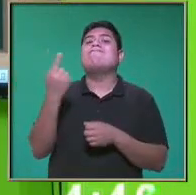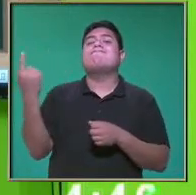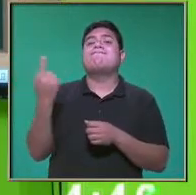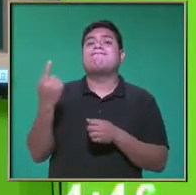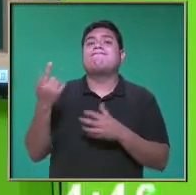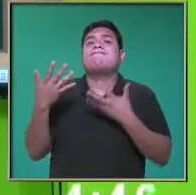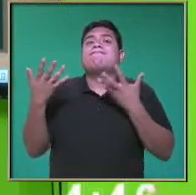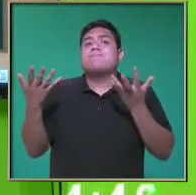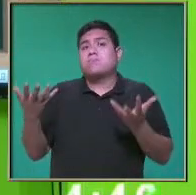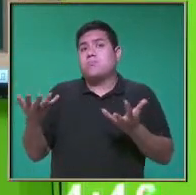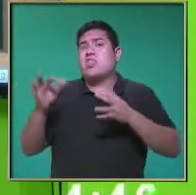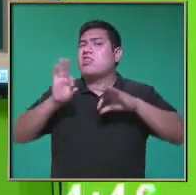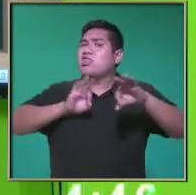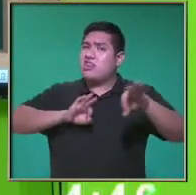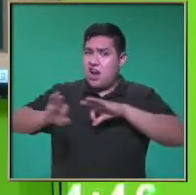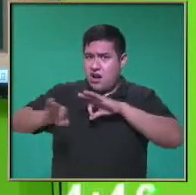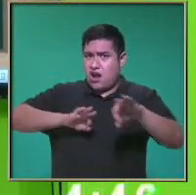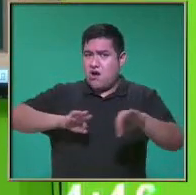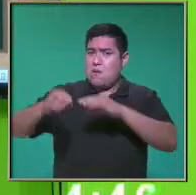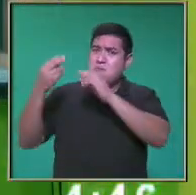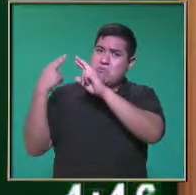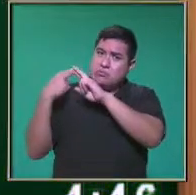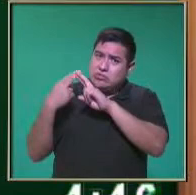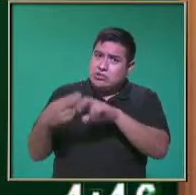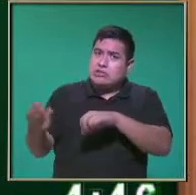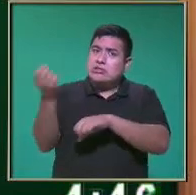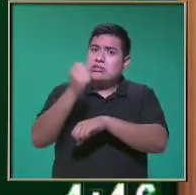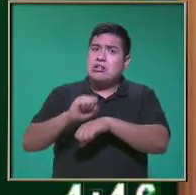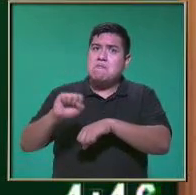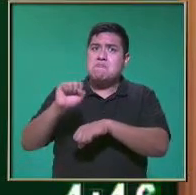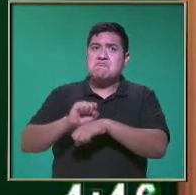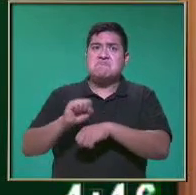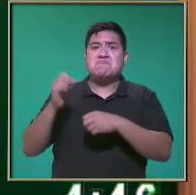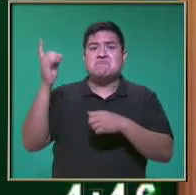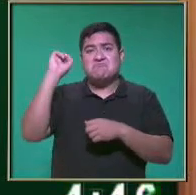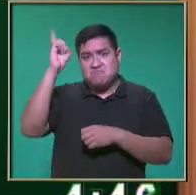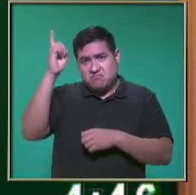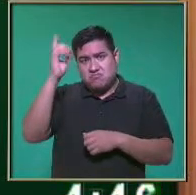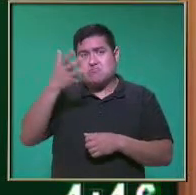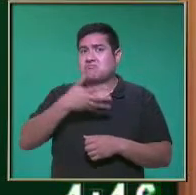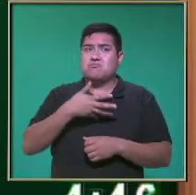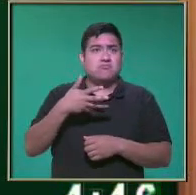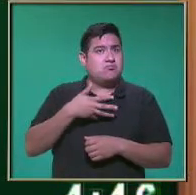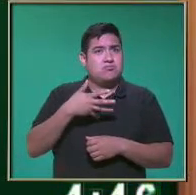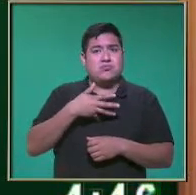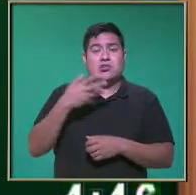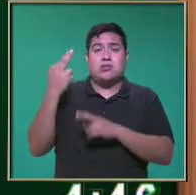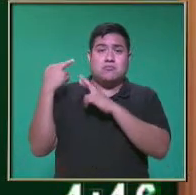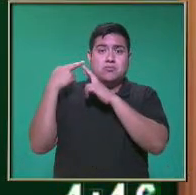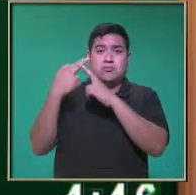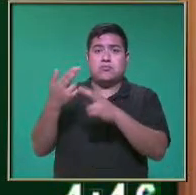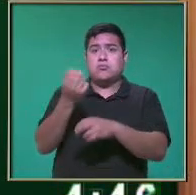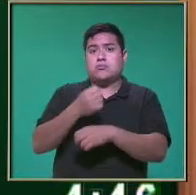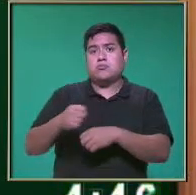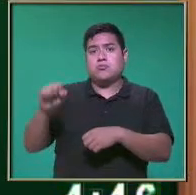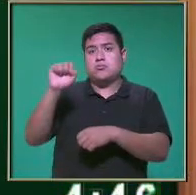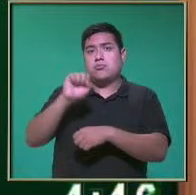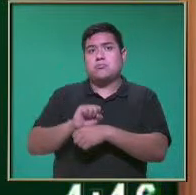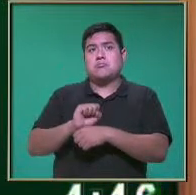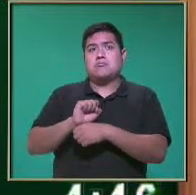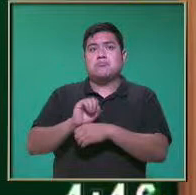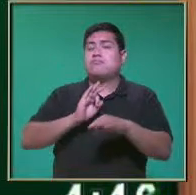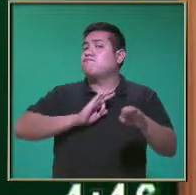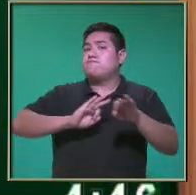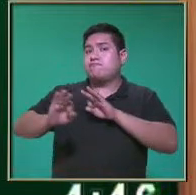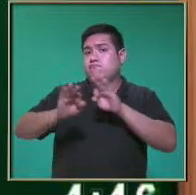any horse. Estuvo trabajando muchas semanas sin ningún caballo. Durante todas estas semanas, antes de que el caballo regresara con otros 10